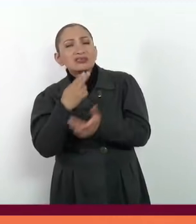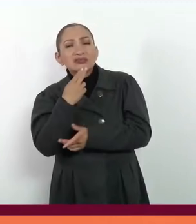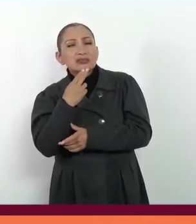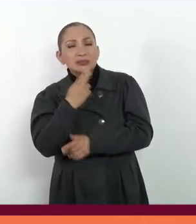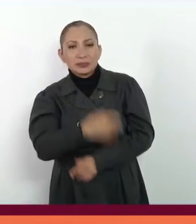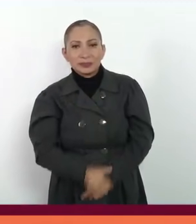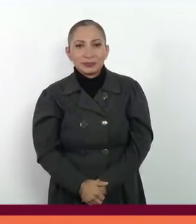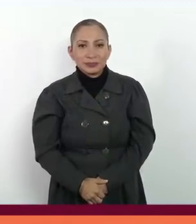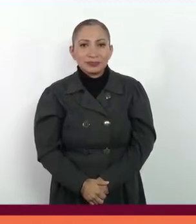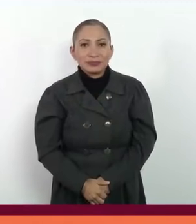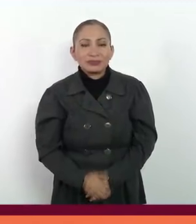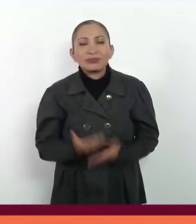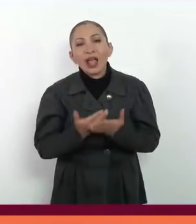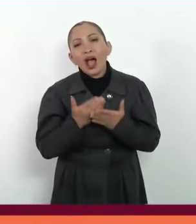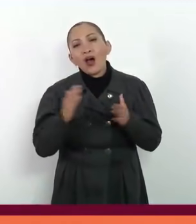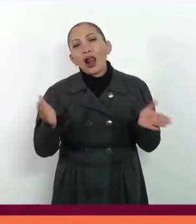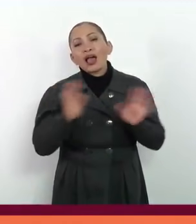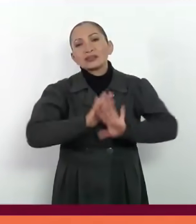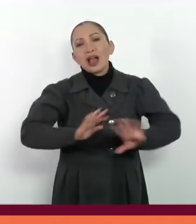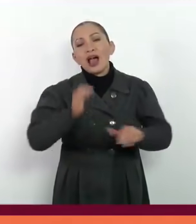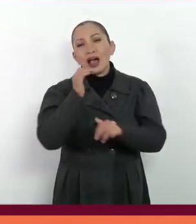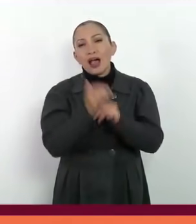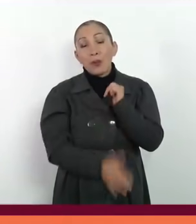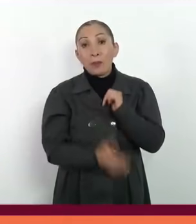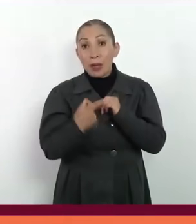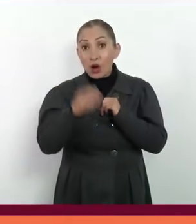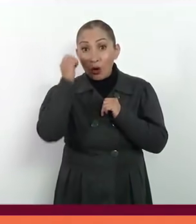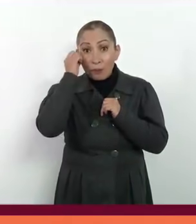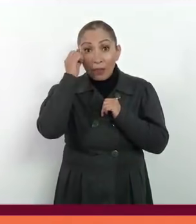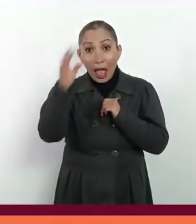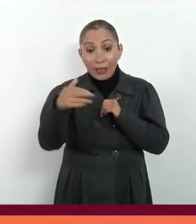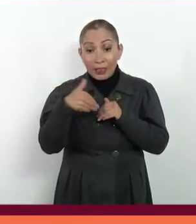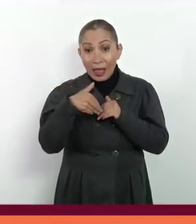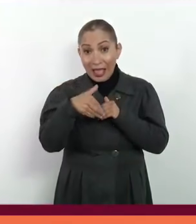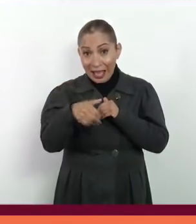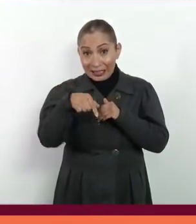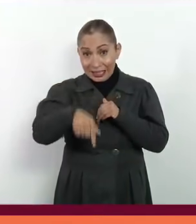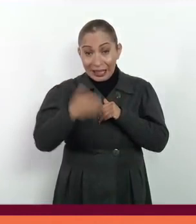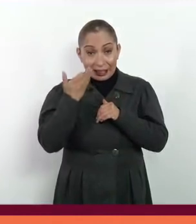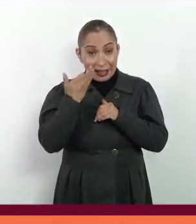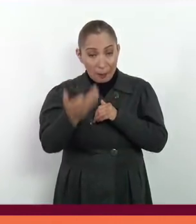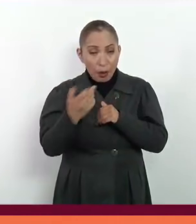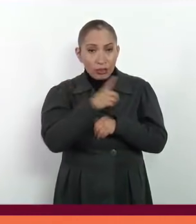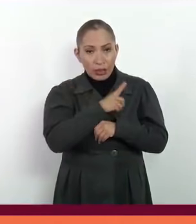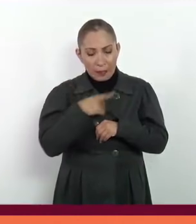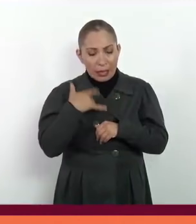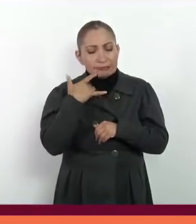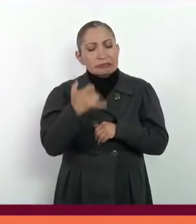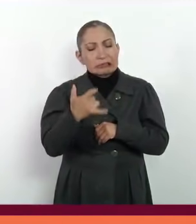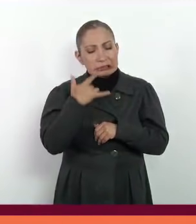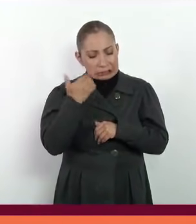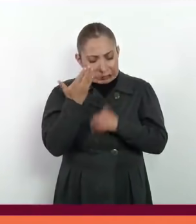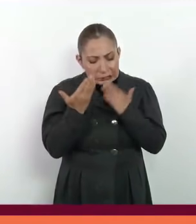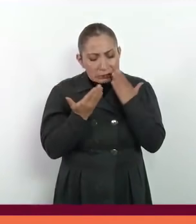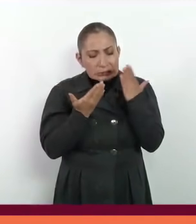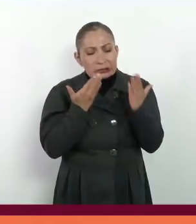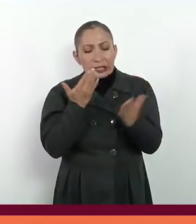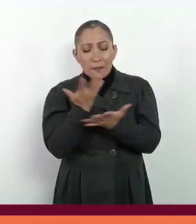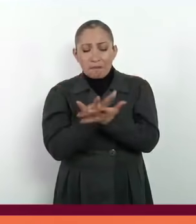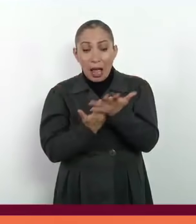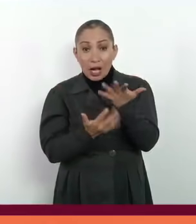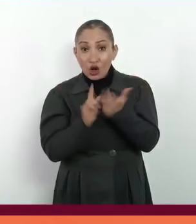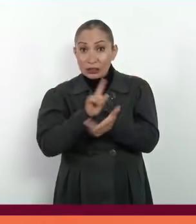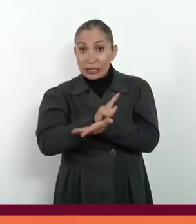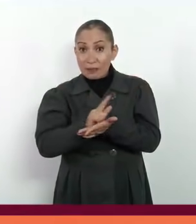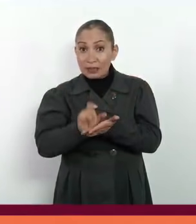propiedades. Llegó el momento de despedirnos, pero no olviden que durante este periodo deben esforzarse por mantener